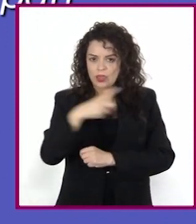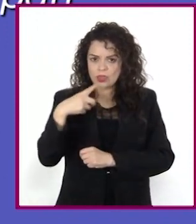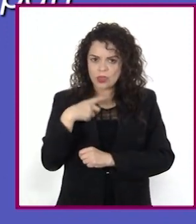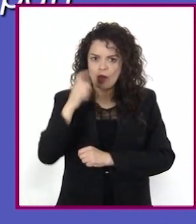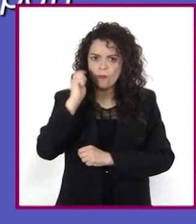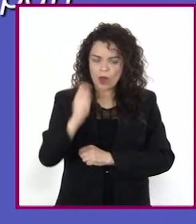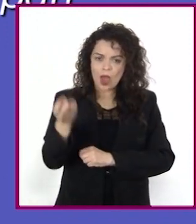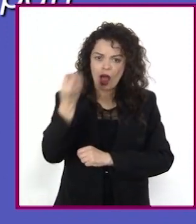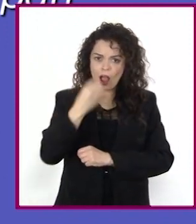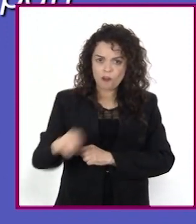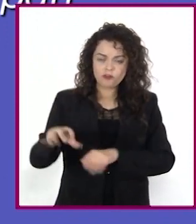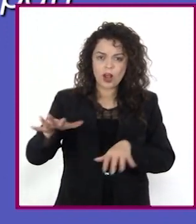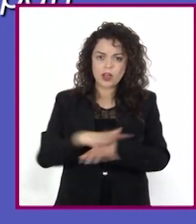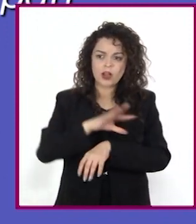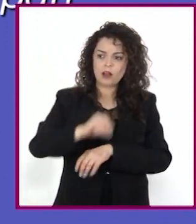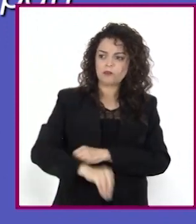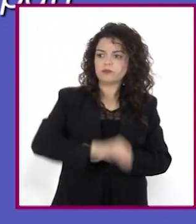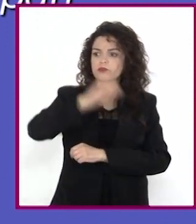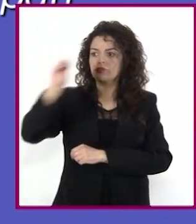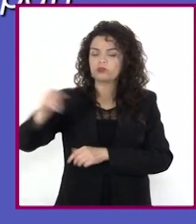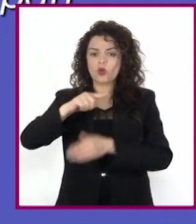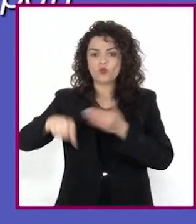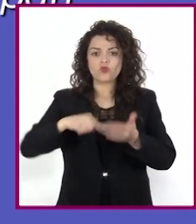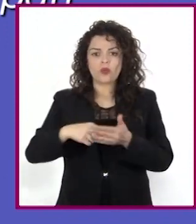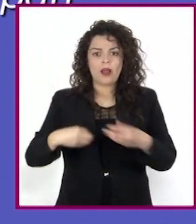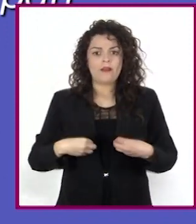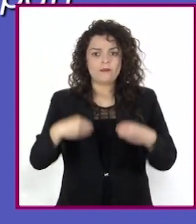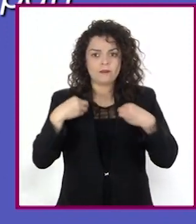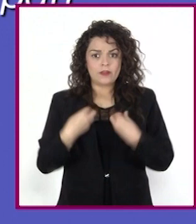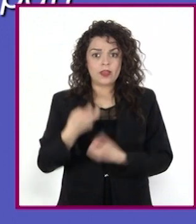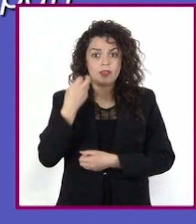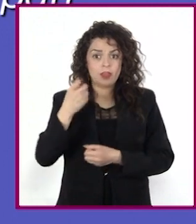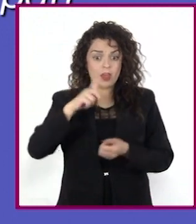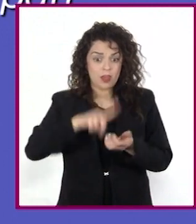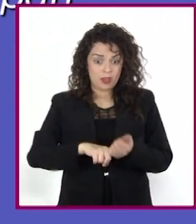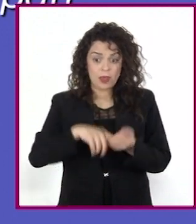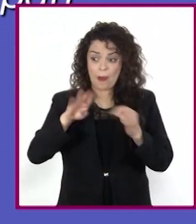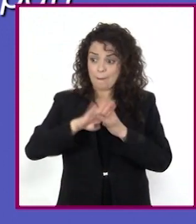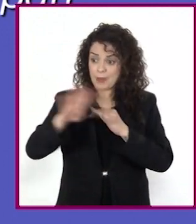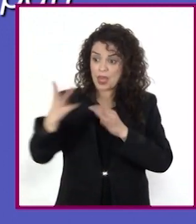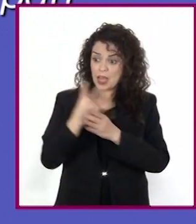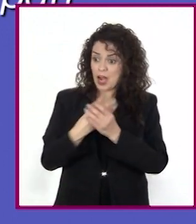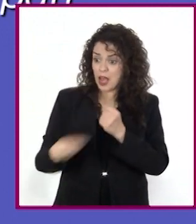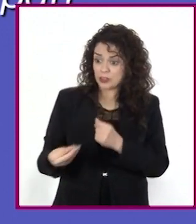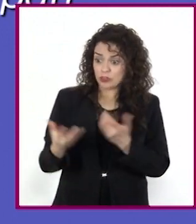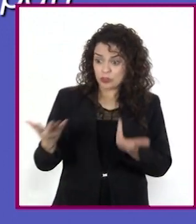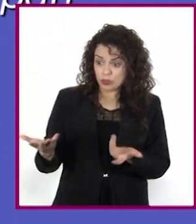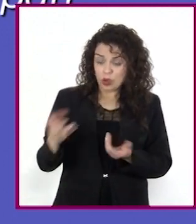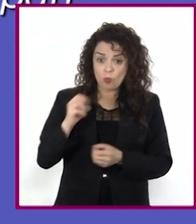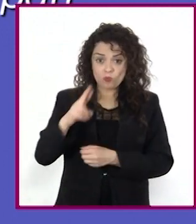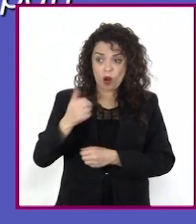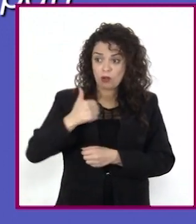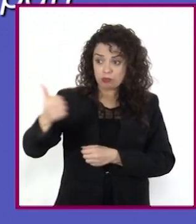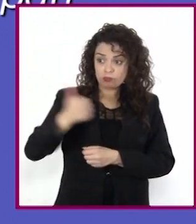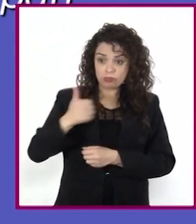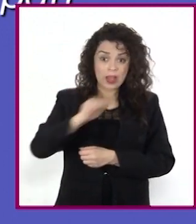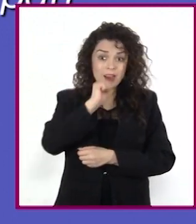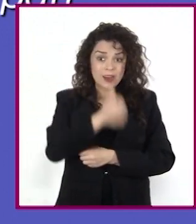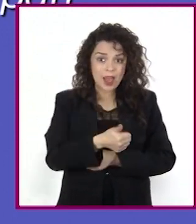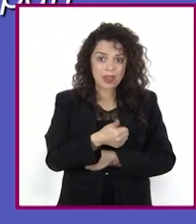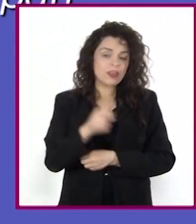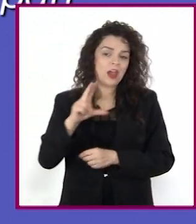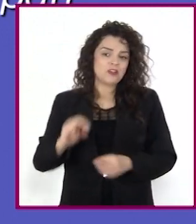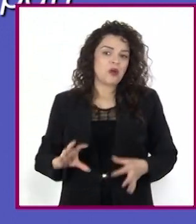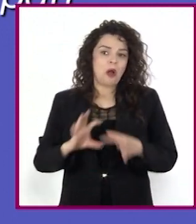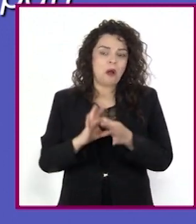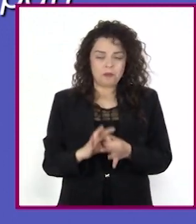traslado de residencia. Por tanto, no se conceptualizan como migración los movimientos que no cumplen ese requisito. La migración